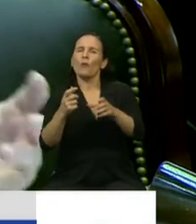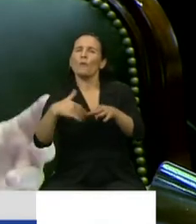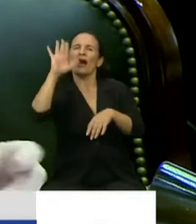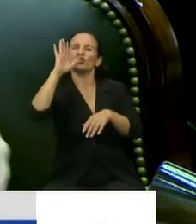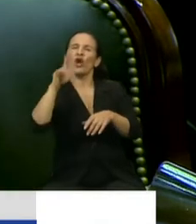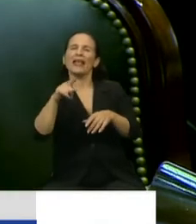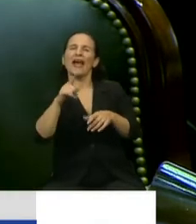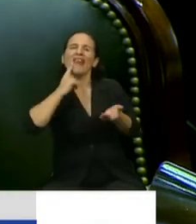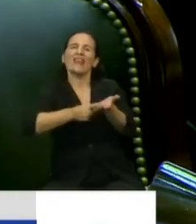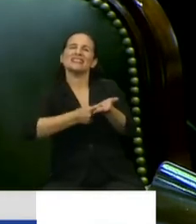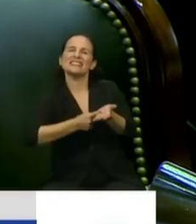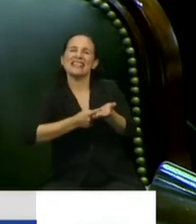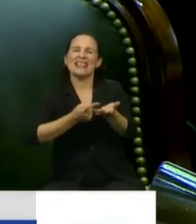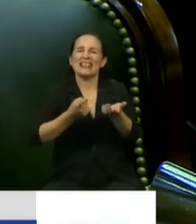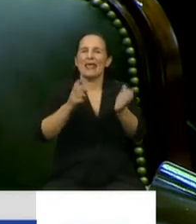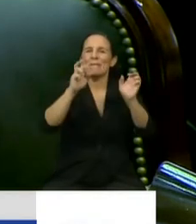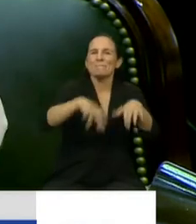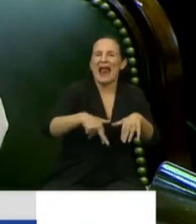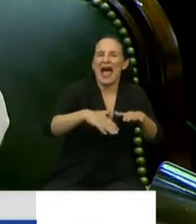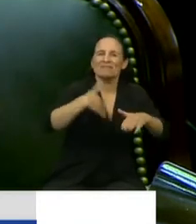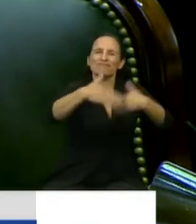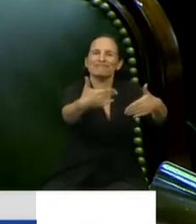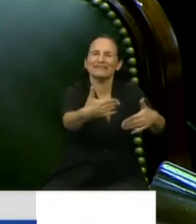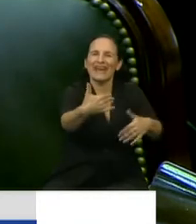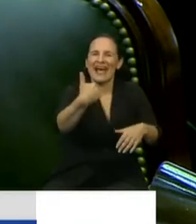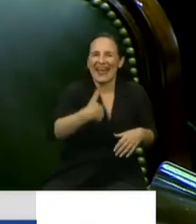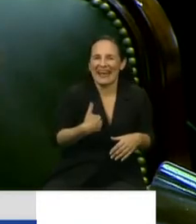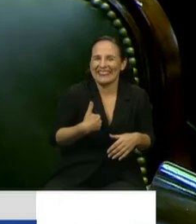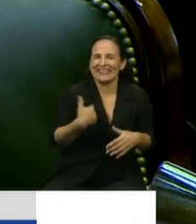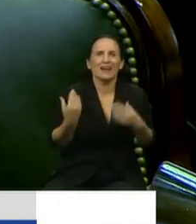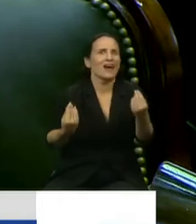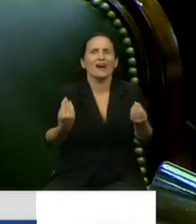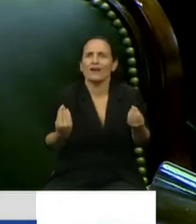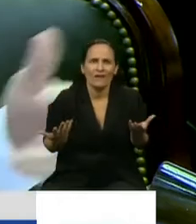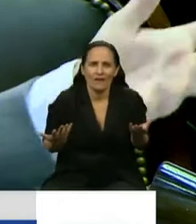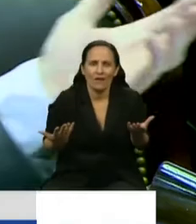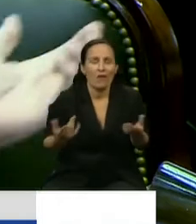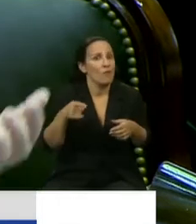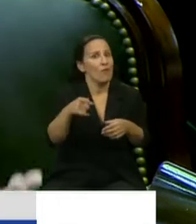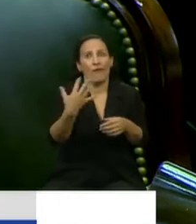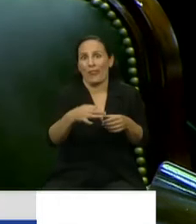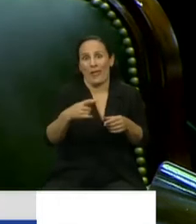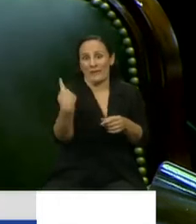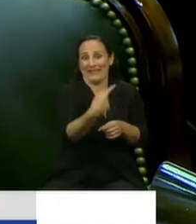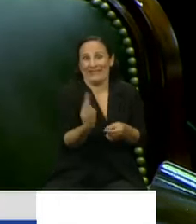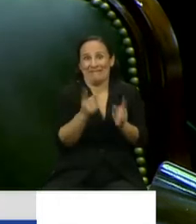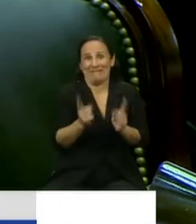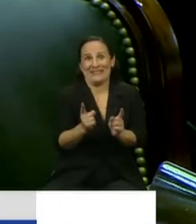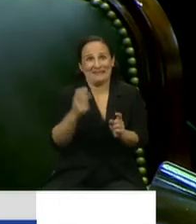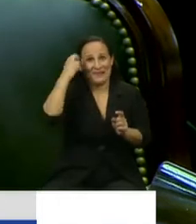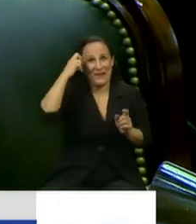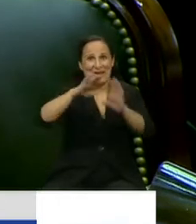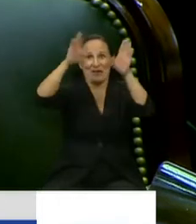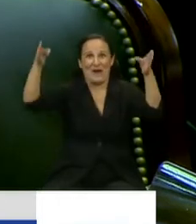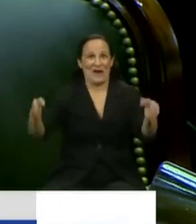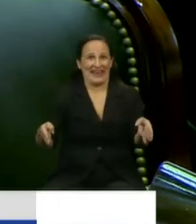tomar decisiones para planificar el futuro de la Argentina se la tiene que hacer y construir con aquellos que la representamos. El Congreso